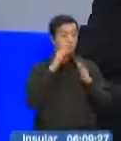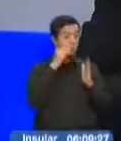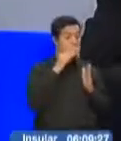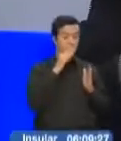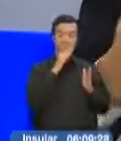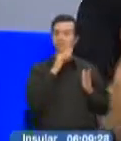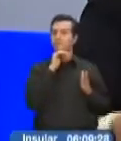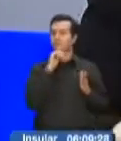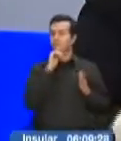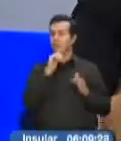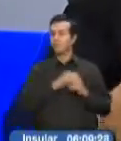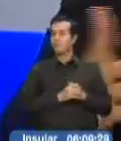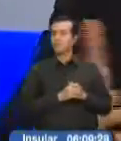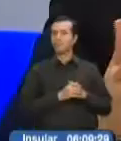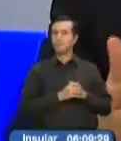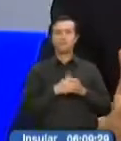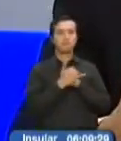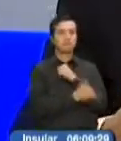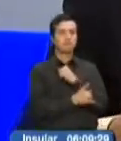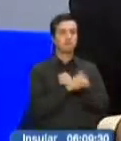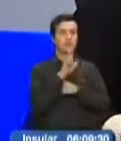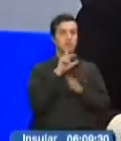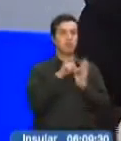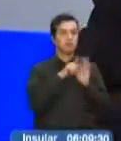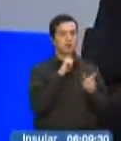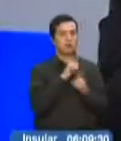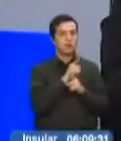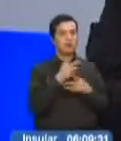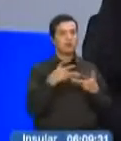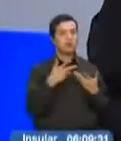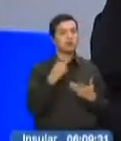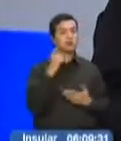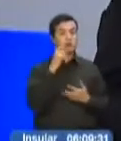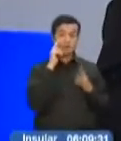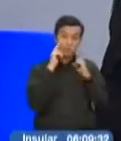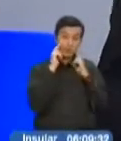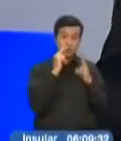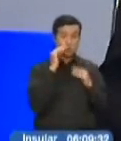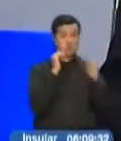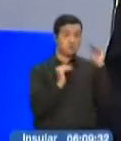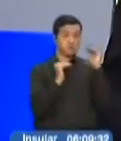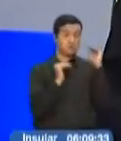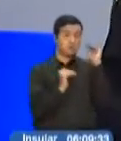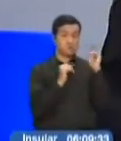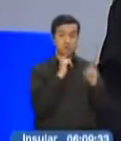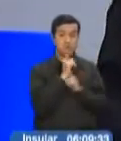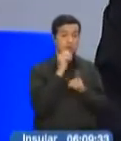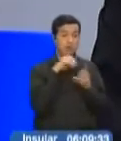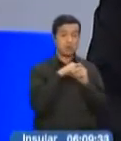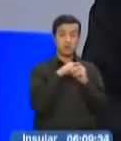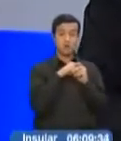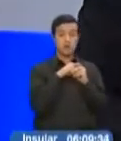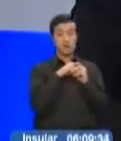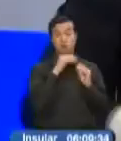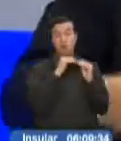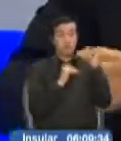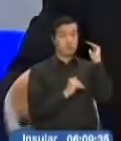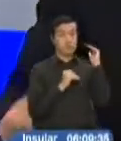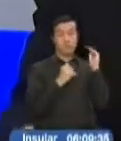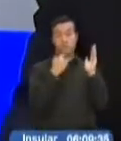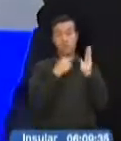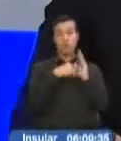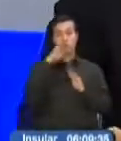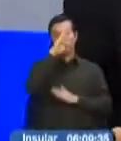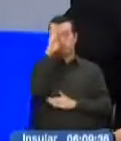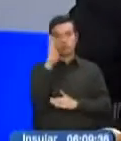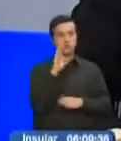Pero los países dentro de esta integración, y ya me van quedando tres minutos, tienen que también reconocer las asimetrías que hay a la interna dentro de la región, porque no es lo mismo hablar de